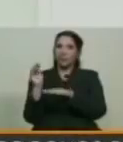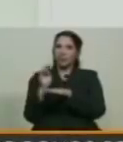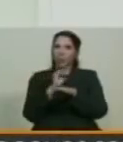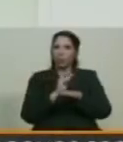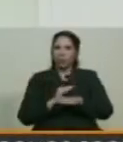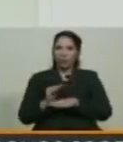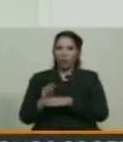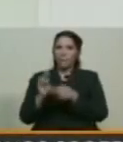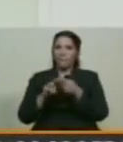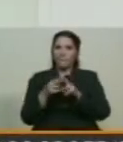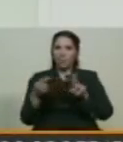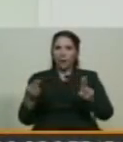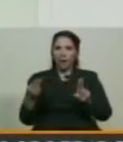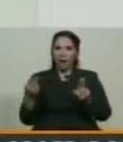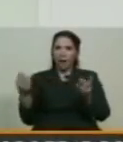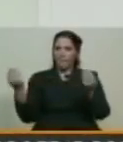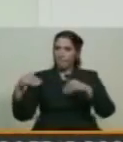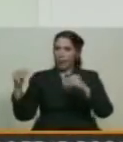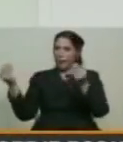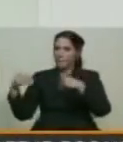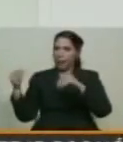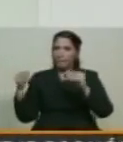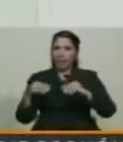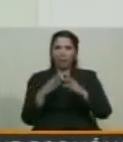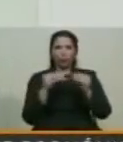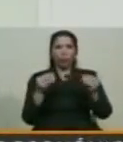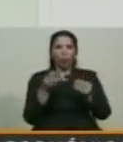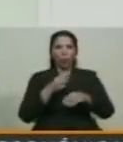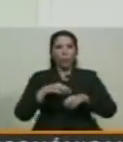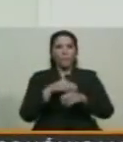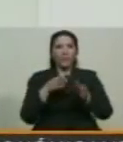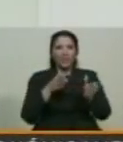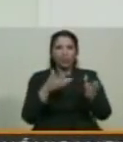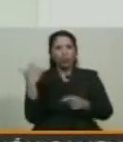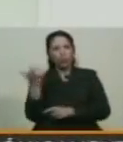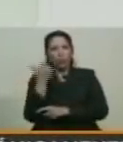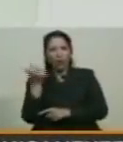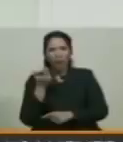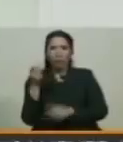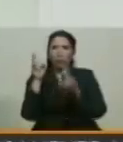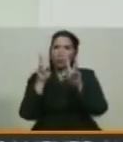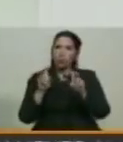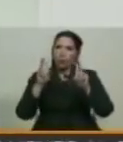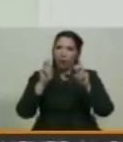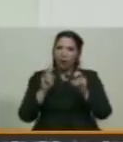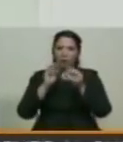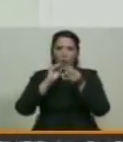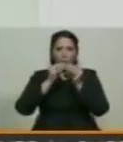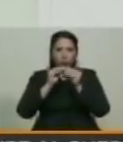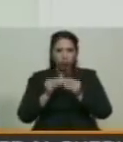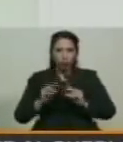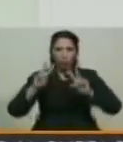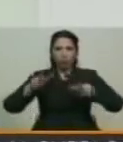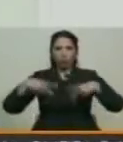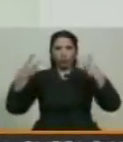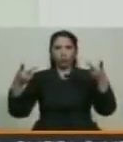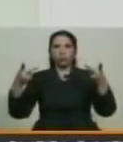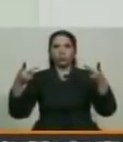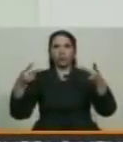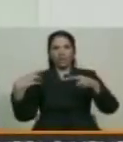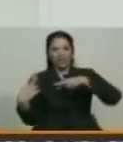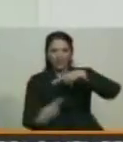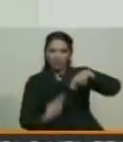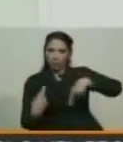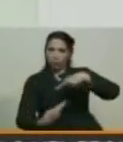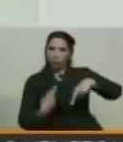los ministros aportaron cosas nuevas, estamos buscando lo nuevo, lo renovador, lo